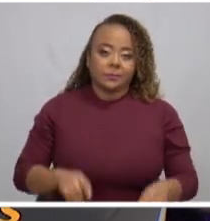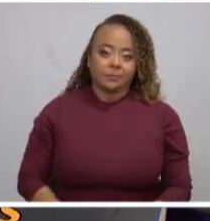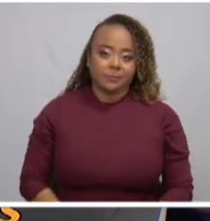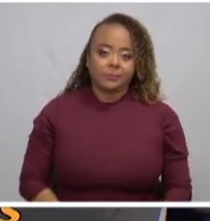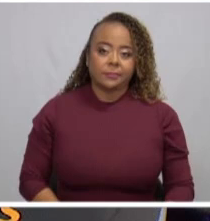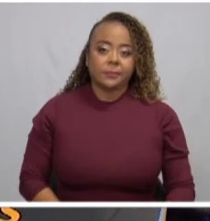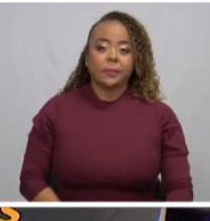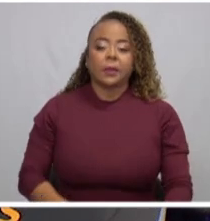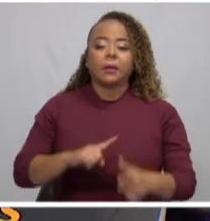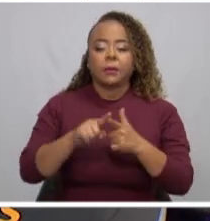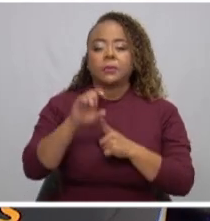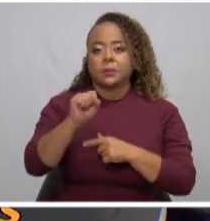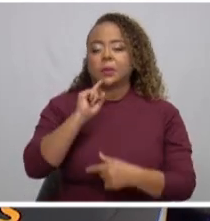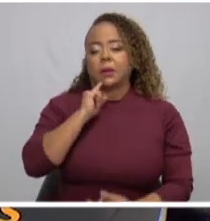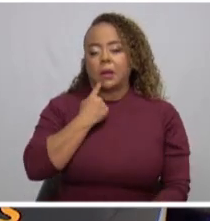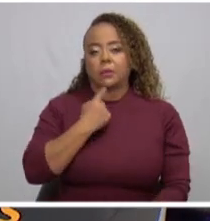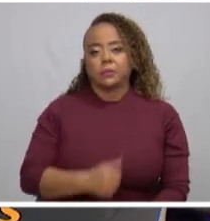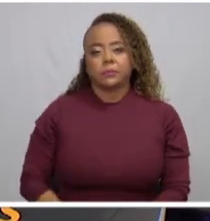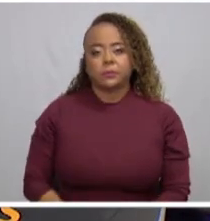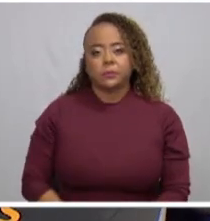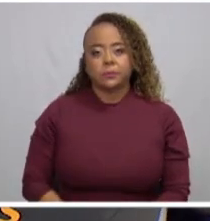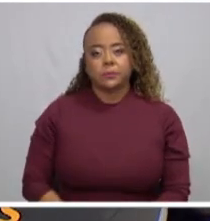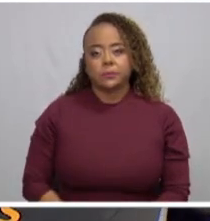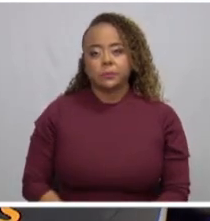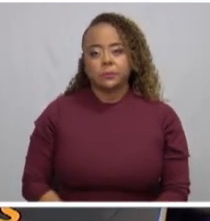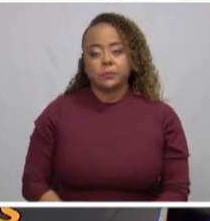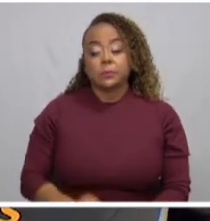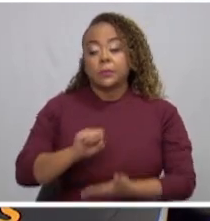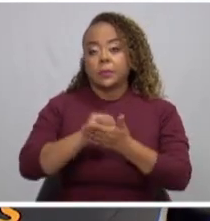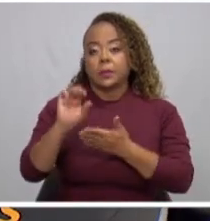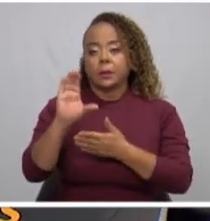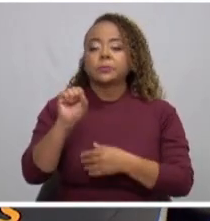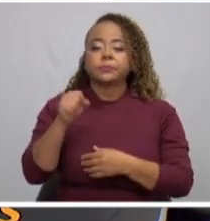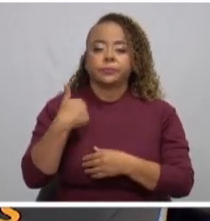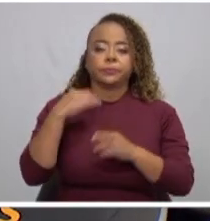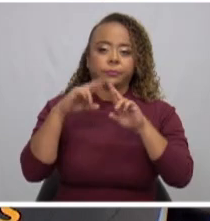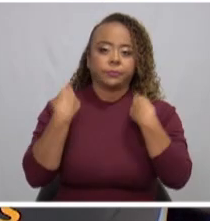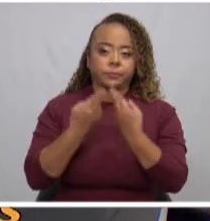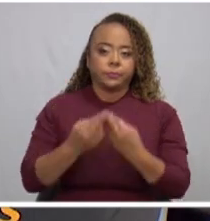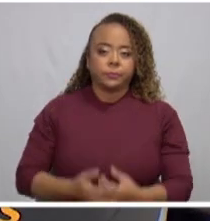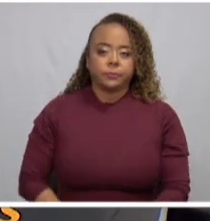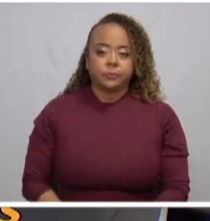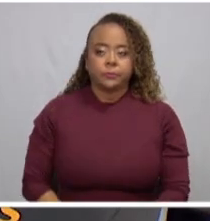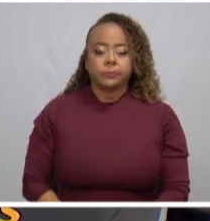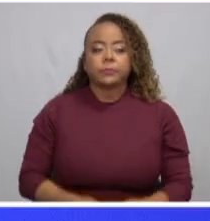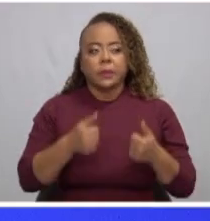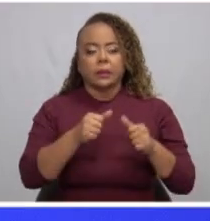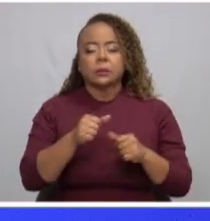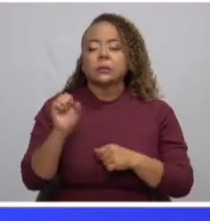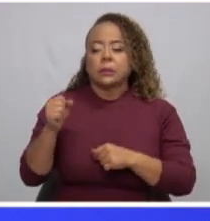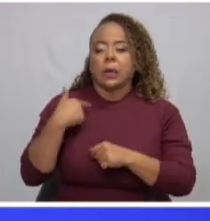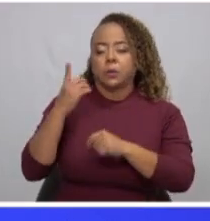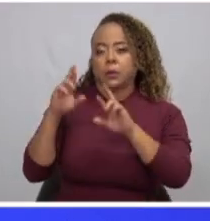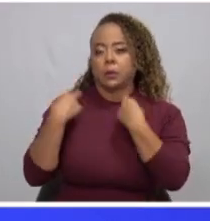Entonces sí es muy delicado es muy muy delicado a razón de lo de San Carlos si hay una reunión verdad hay una reunión eh De